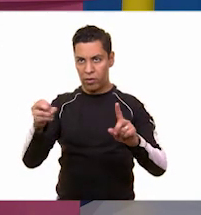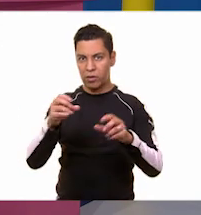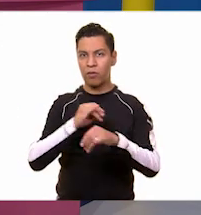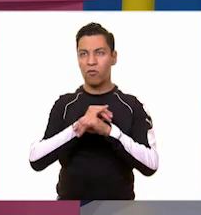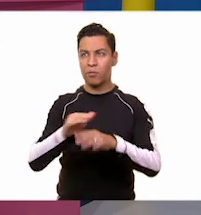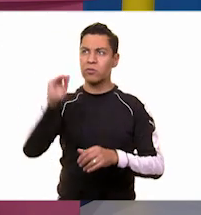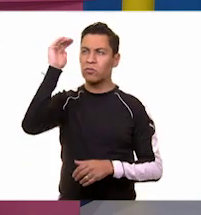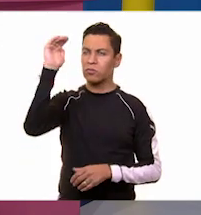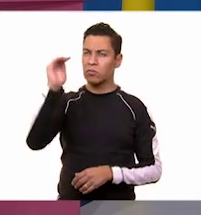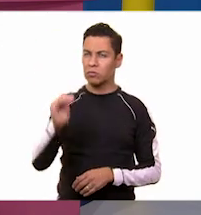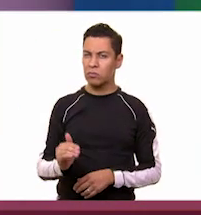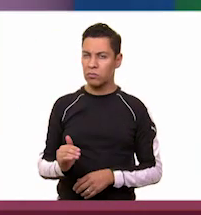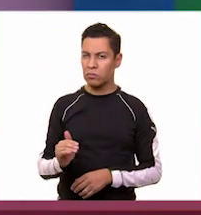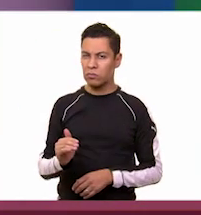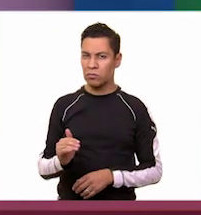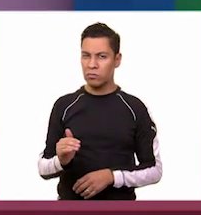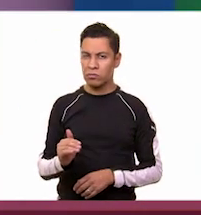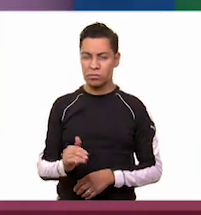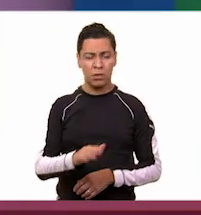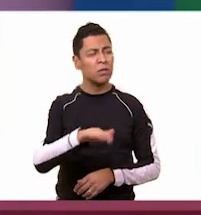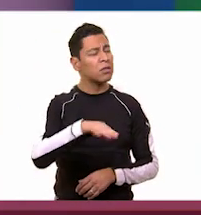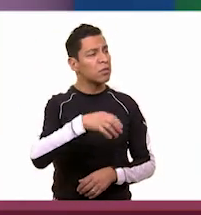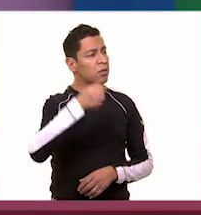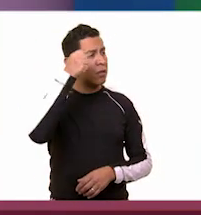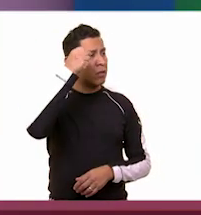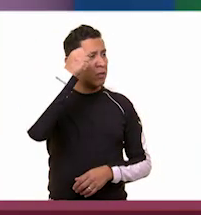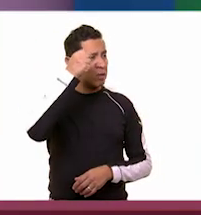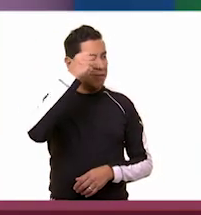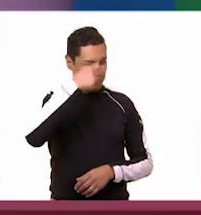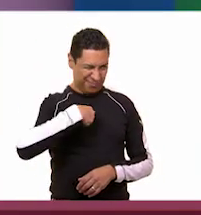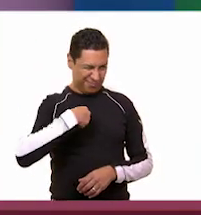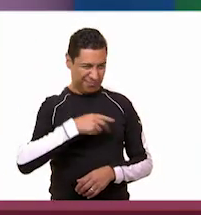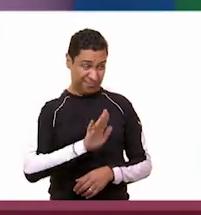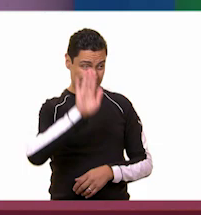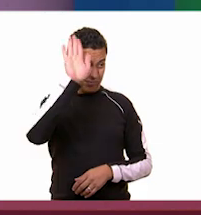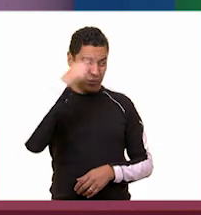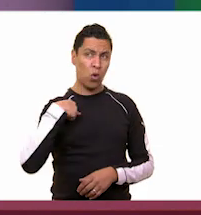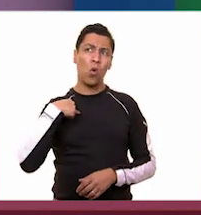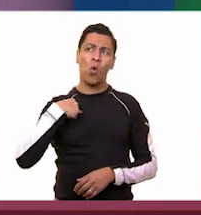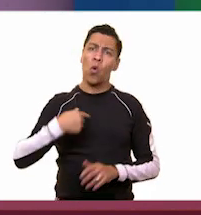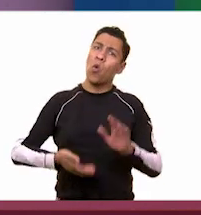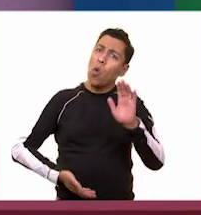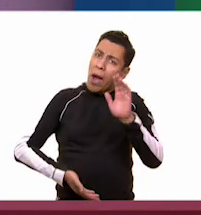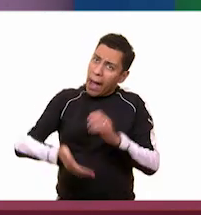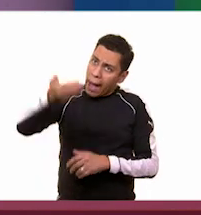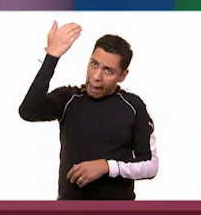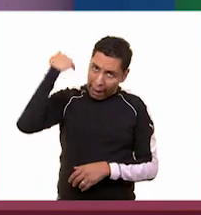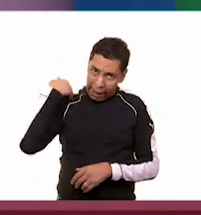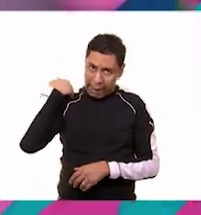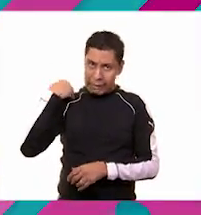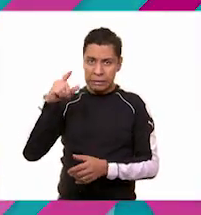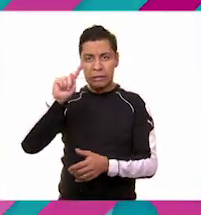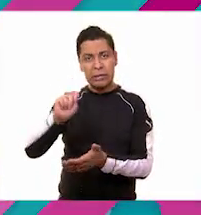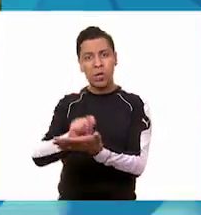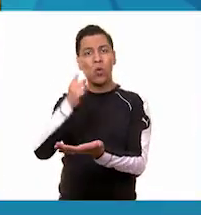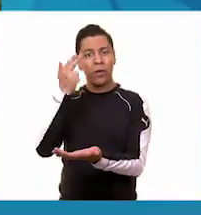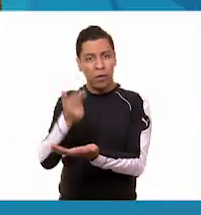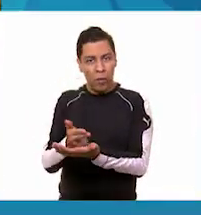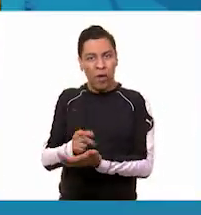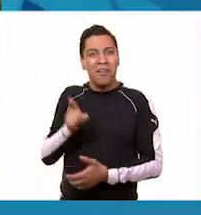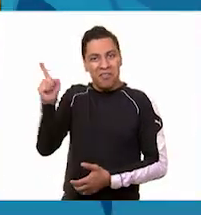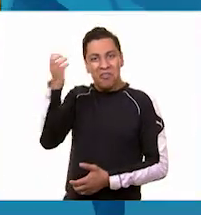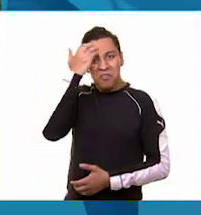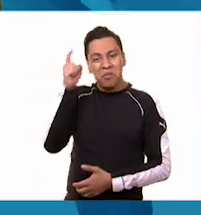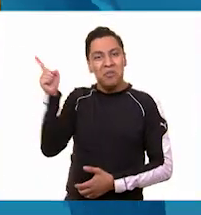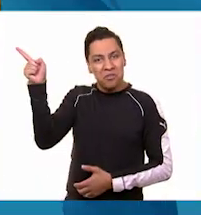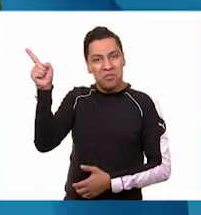atención. Ay, hablando de pirámides, una vez fui con mis papás y con mis abuelitos a Teotihuacán. Y ahí conocí las pirámides